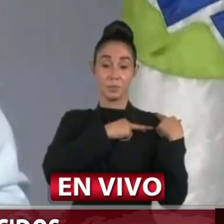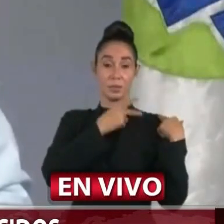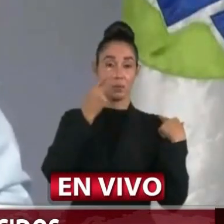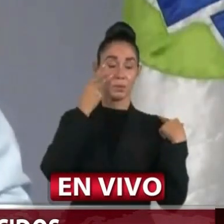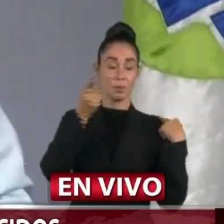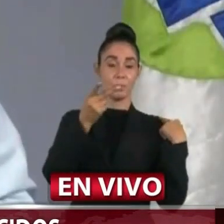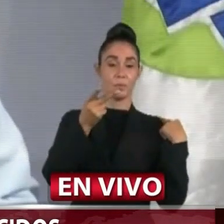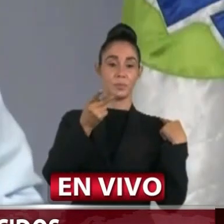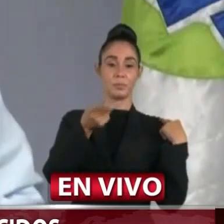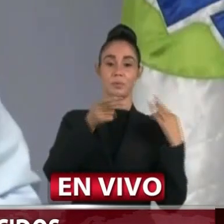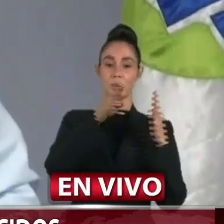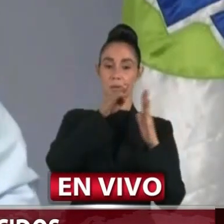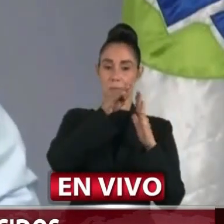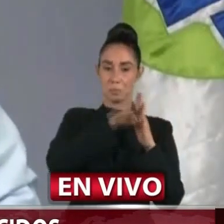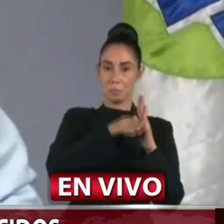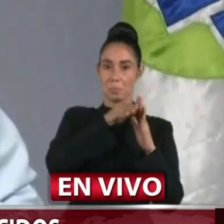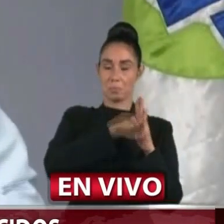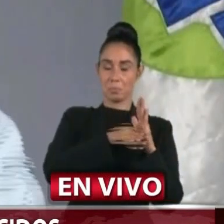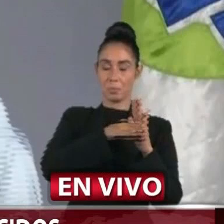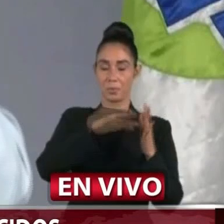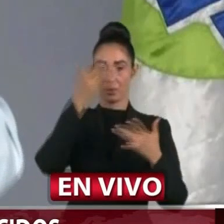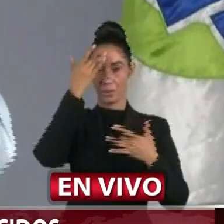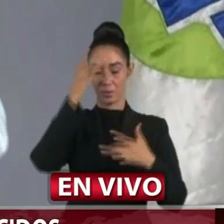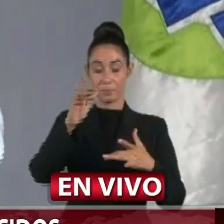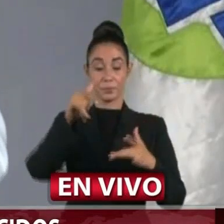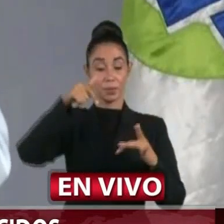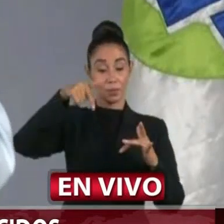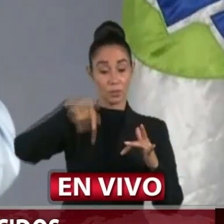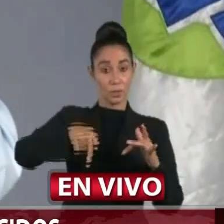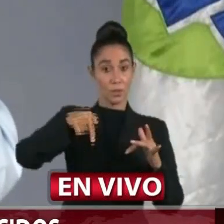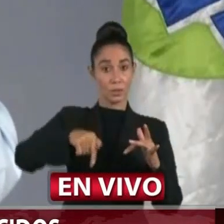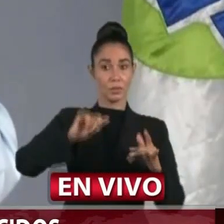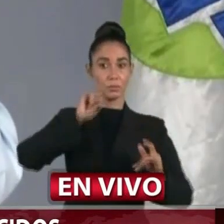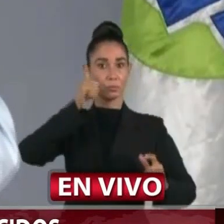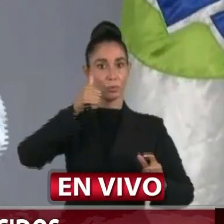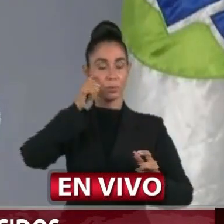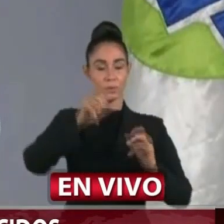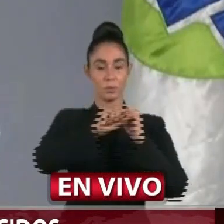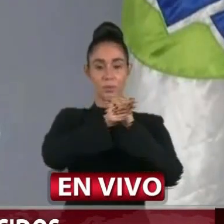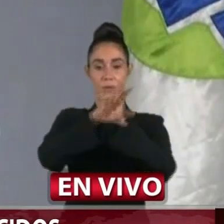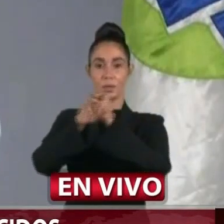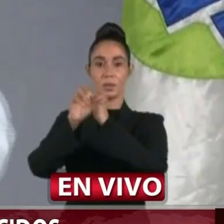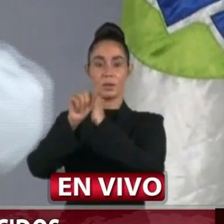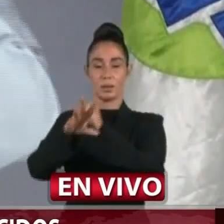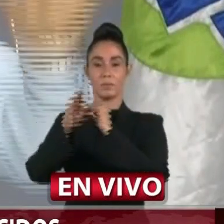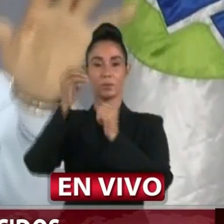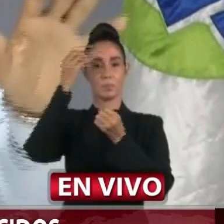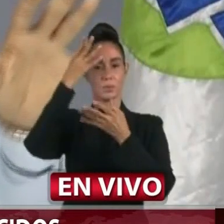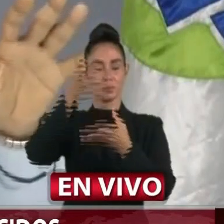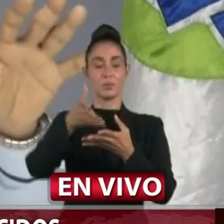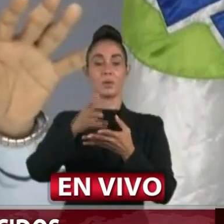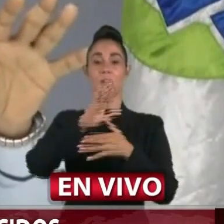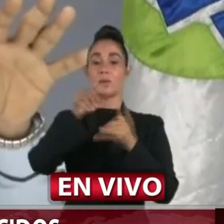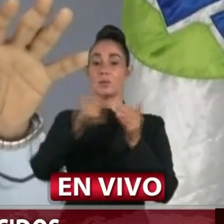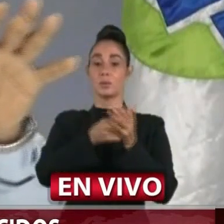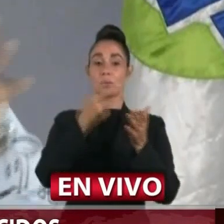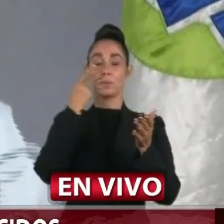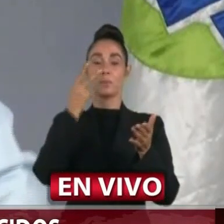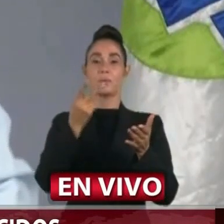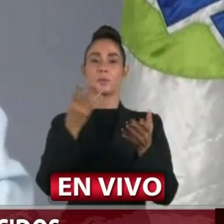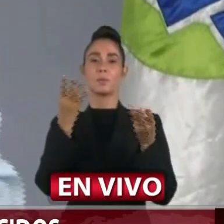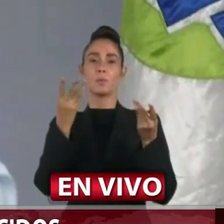Nosotros acá en el boletín vamos dando básicamente los casos clínicos y los